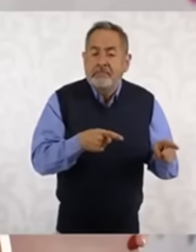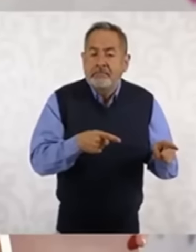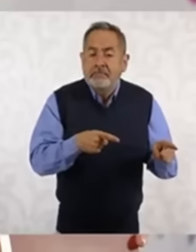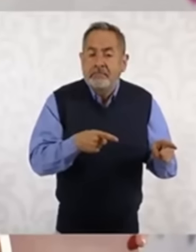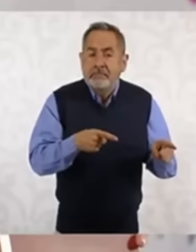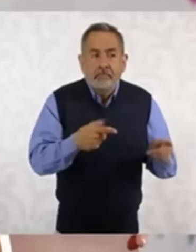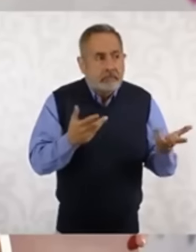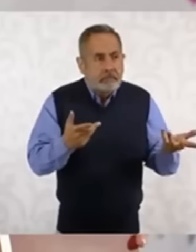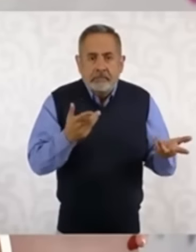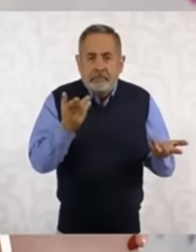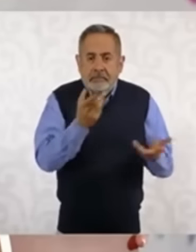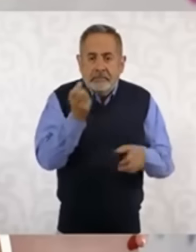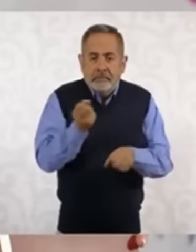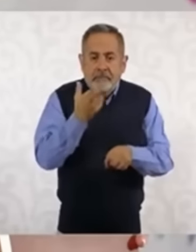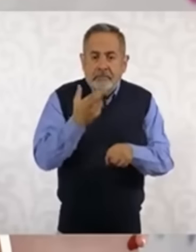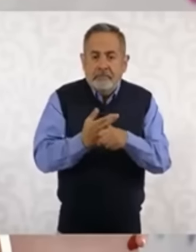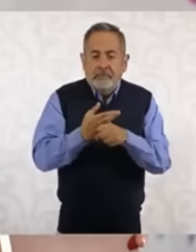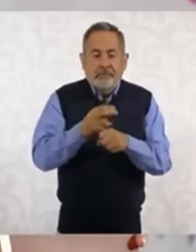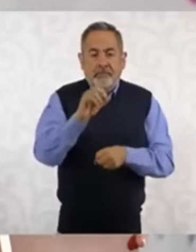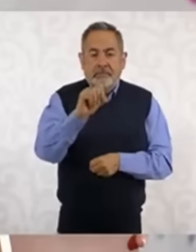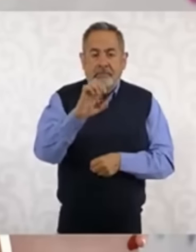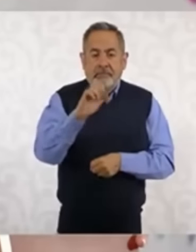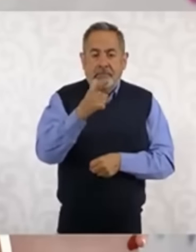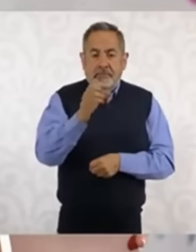de gobernación. Antes de agricultura.